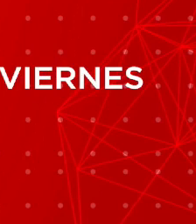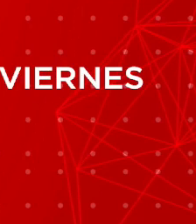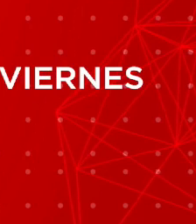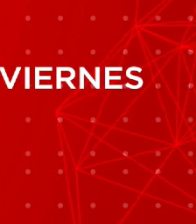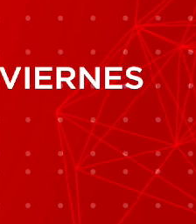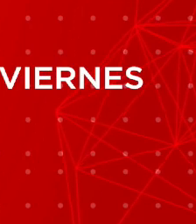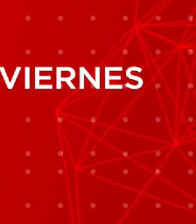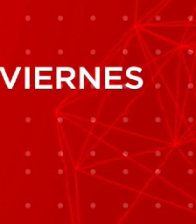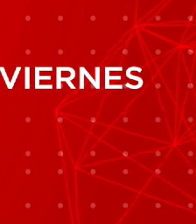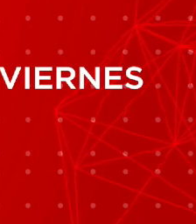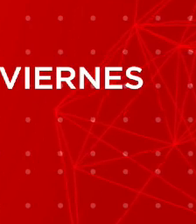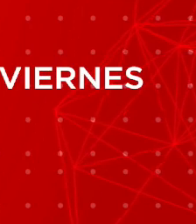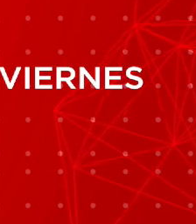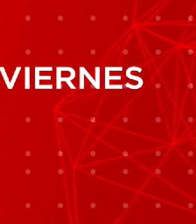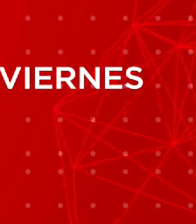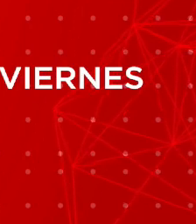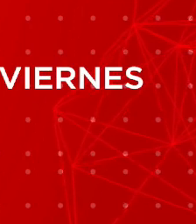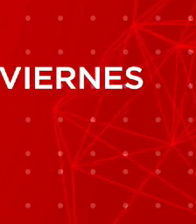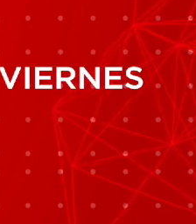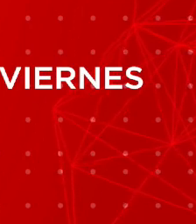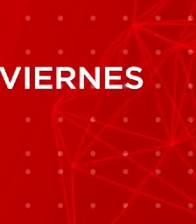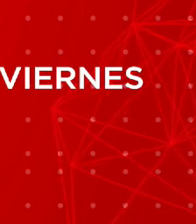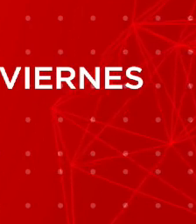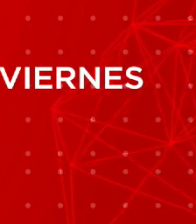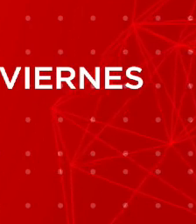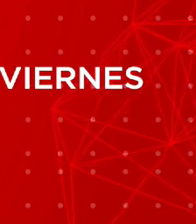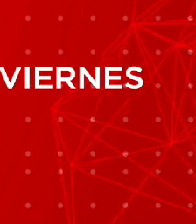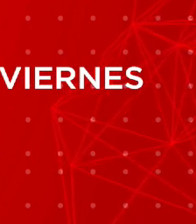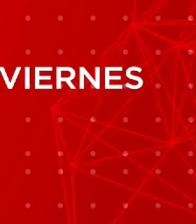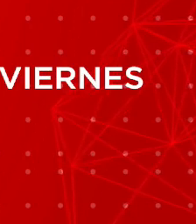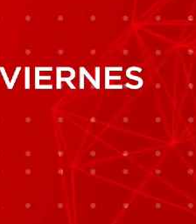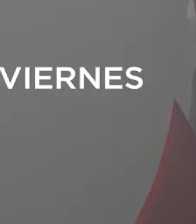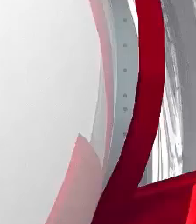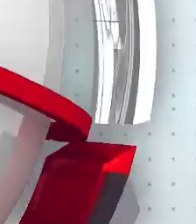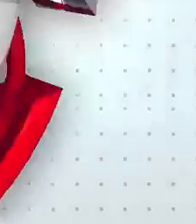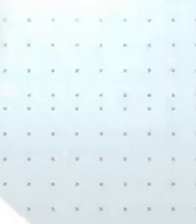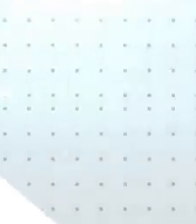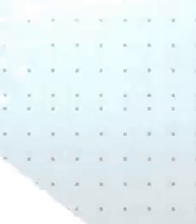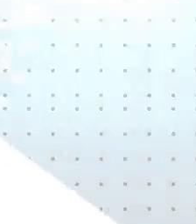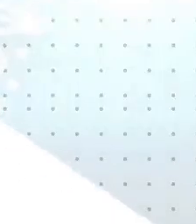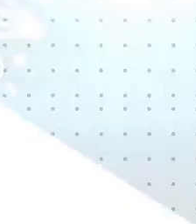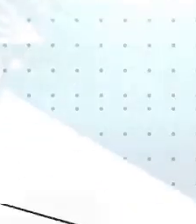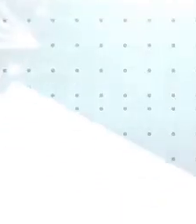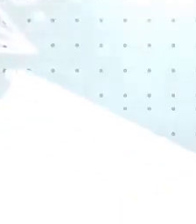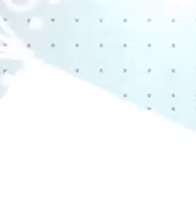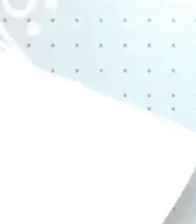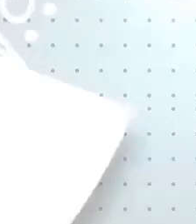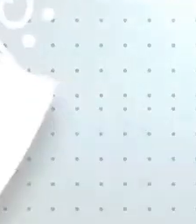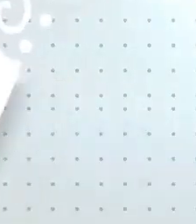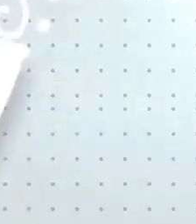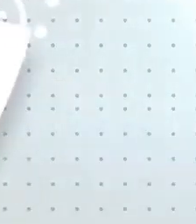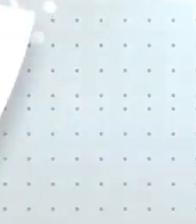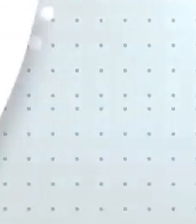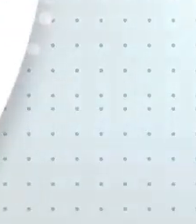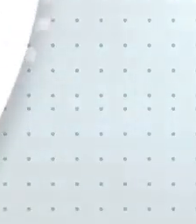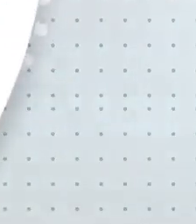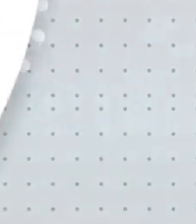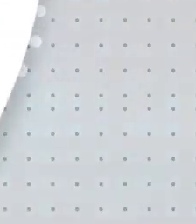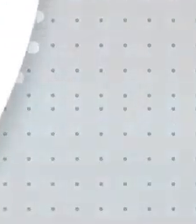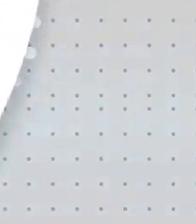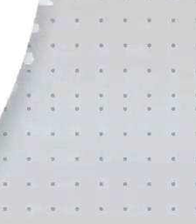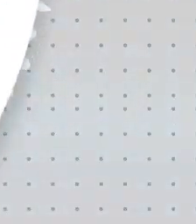turísticos. Acompáñanos miércoles y viernes a las 4:30 de la tarde por Canal 13, nuestro